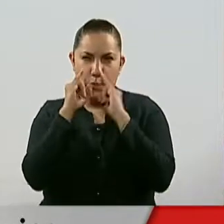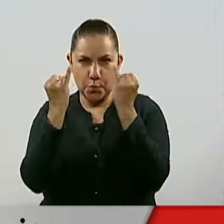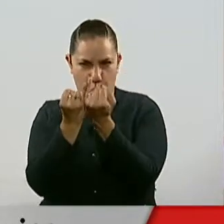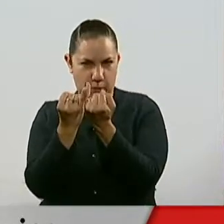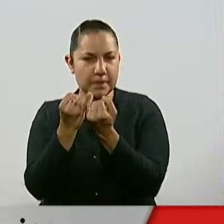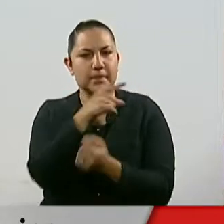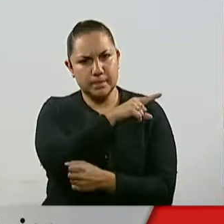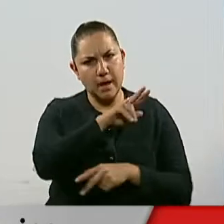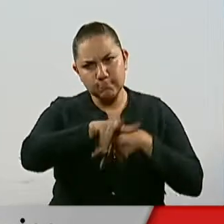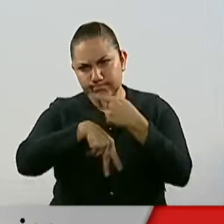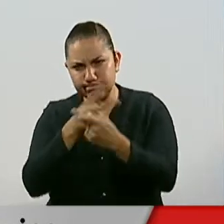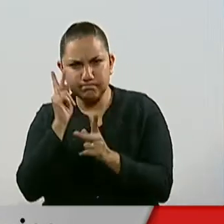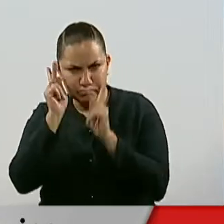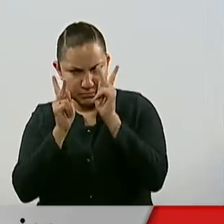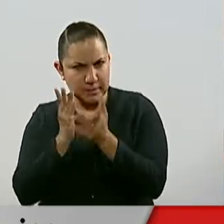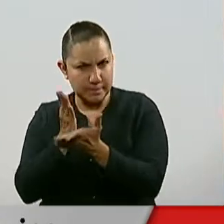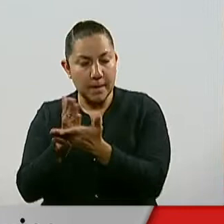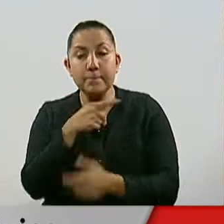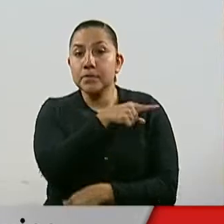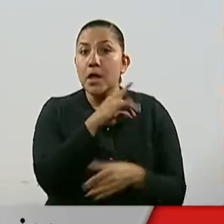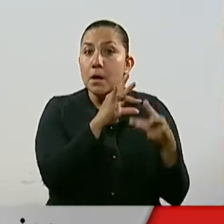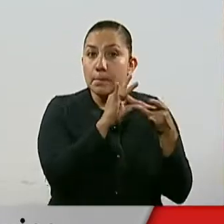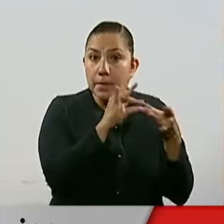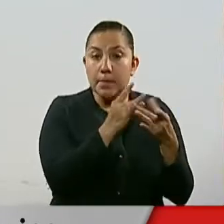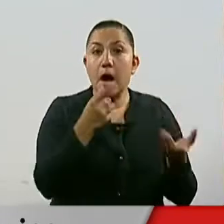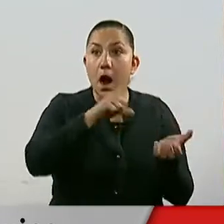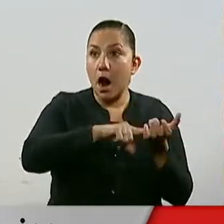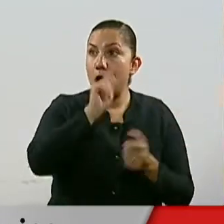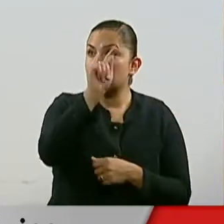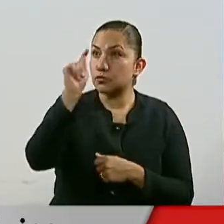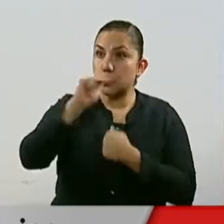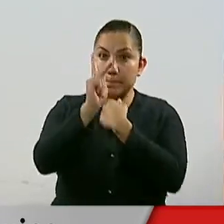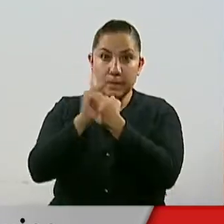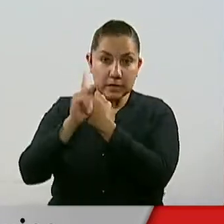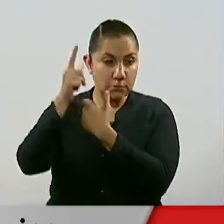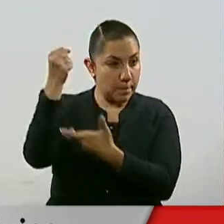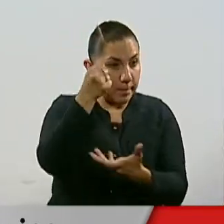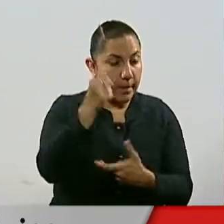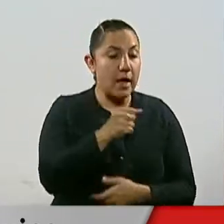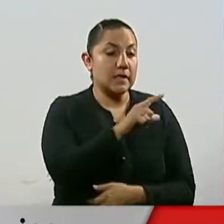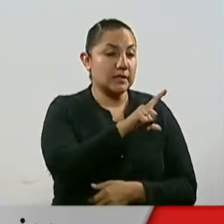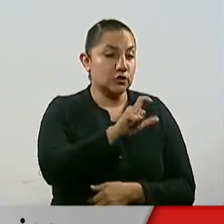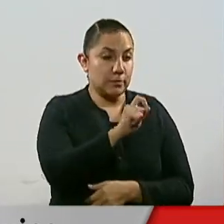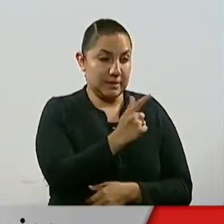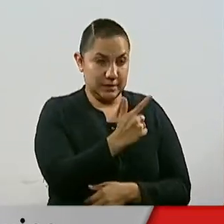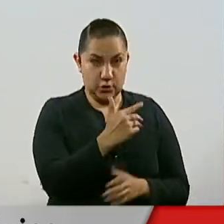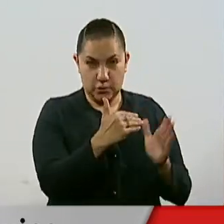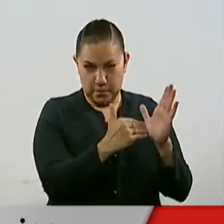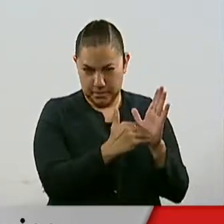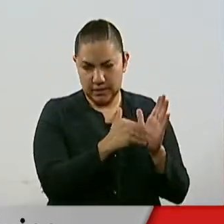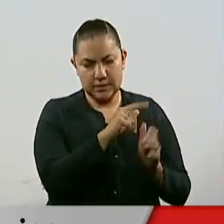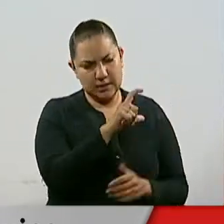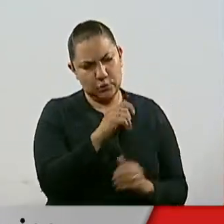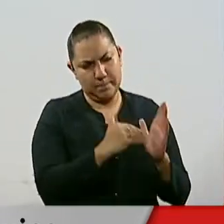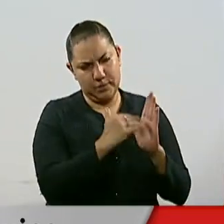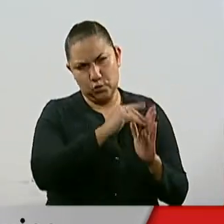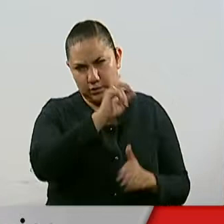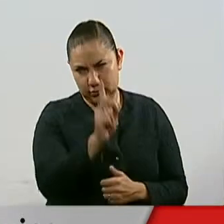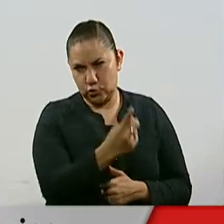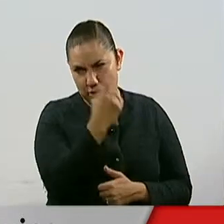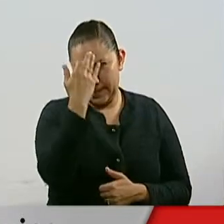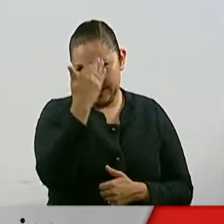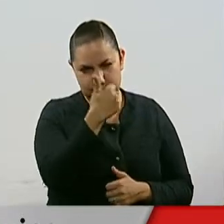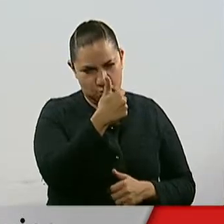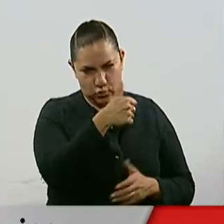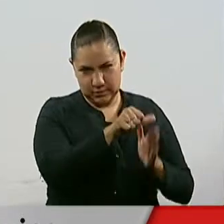que la inversión extranjera directa se situó en 27 mil 512 millones de dólares en el primer semestre del año